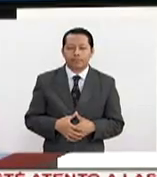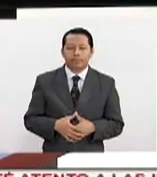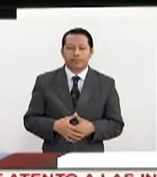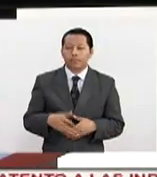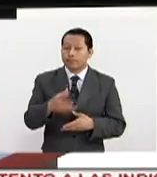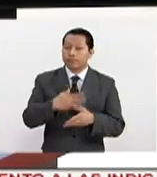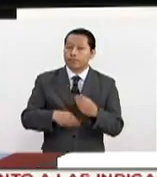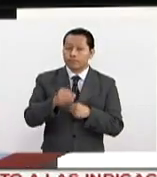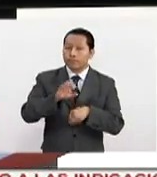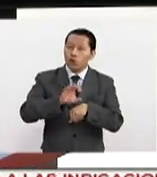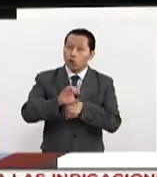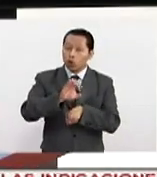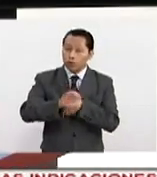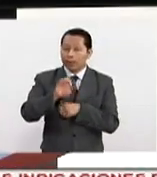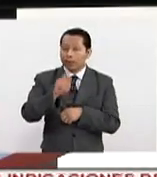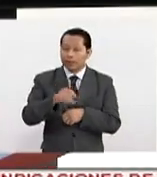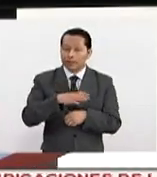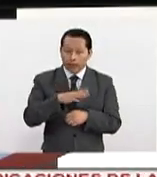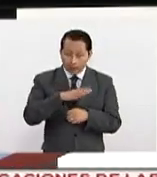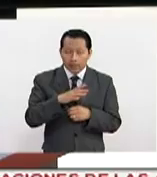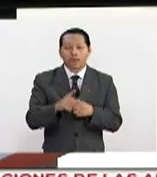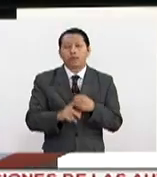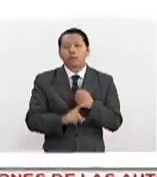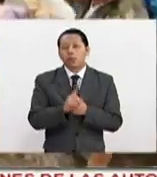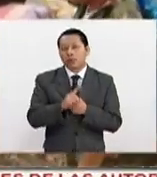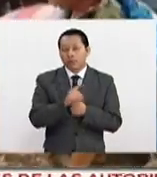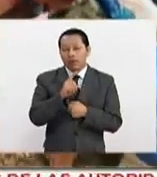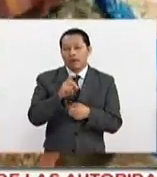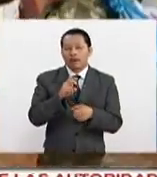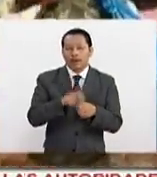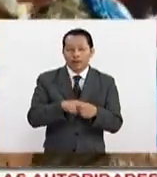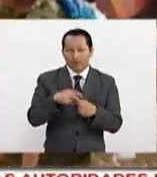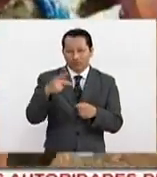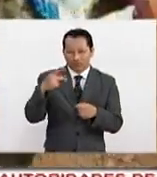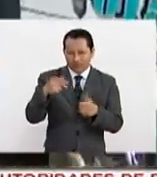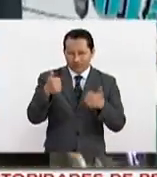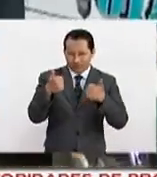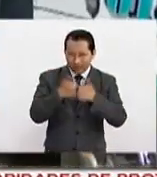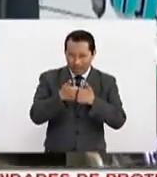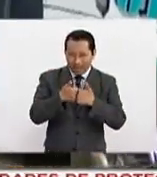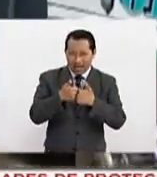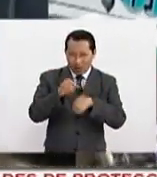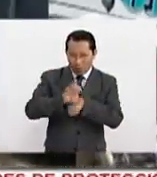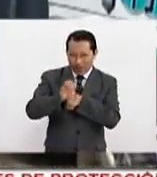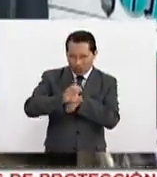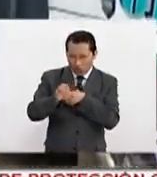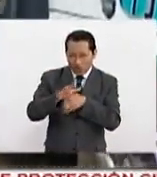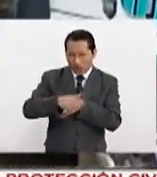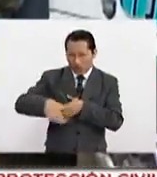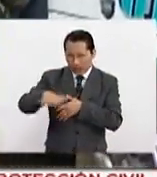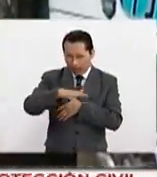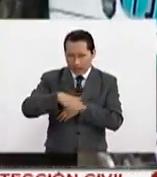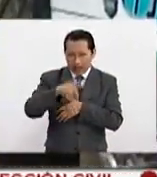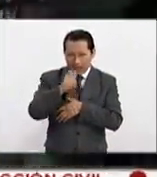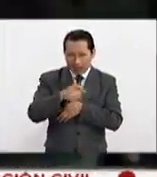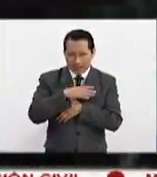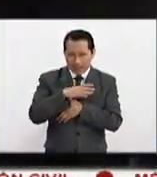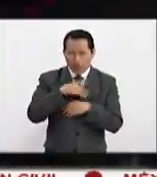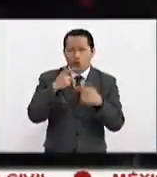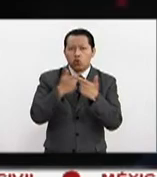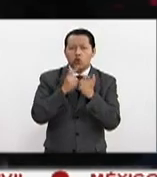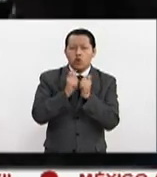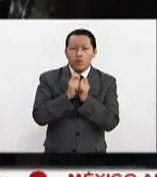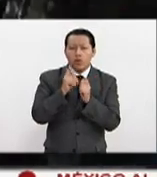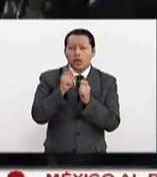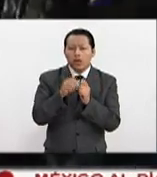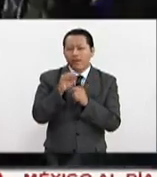Por su parte, en Colombia se registró un ataque en el municipio de Nariño, en la frontera con Ecuador, perpetrado por un presunto grupo